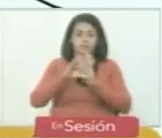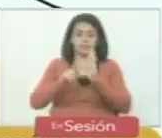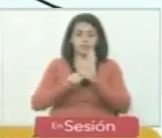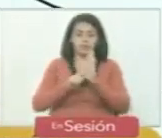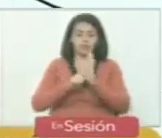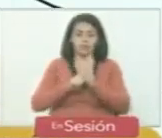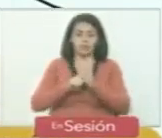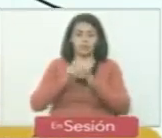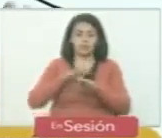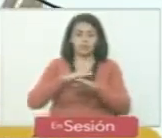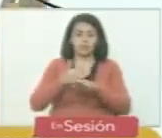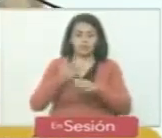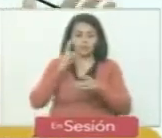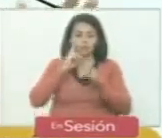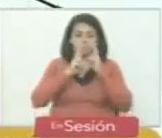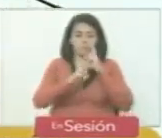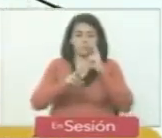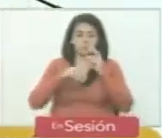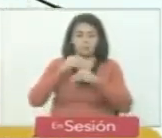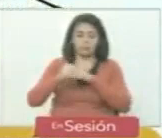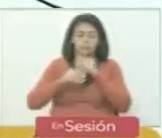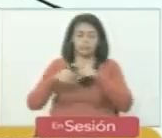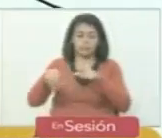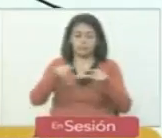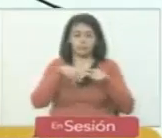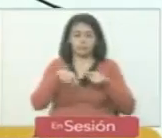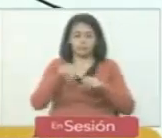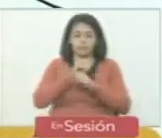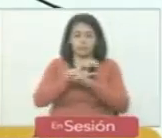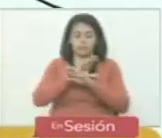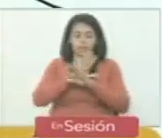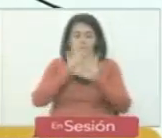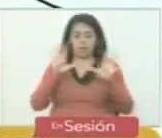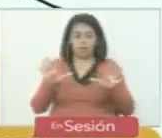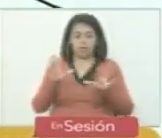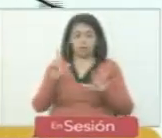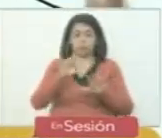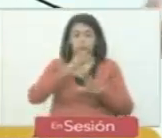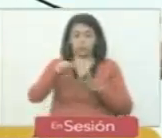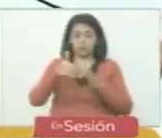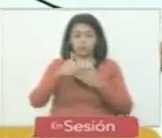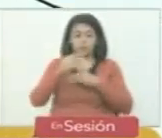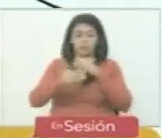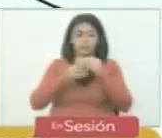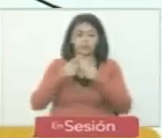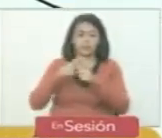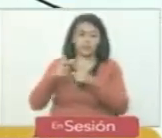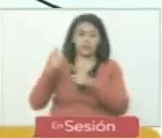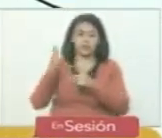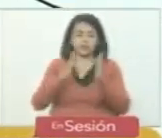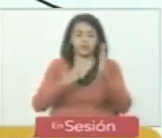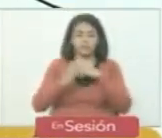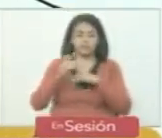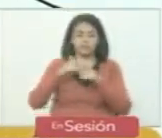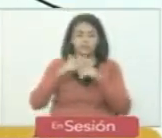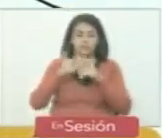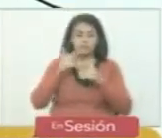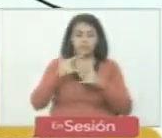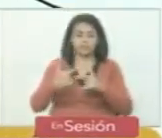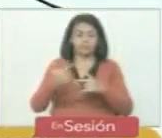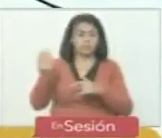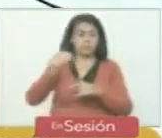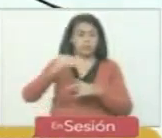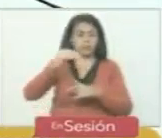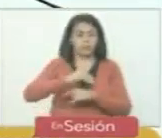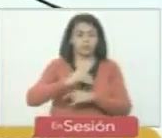y, con la visión clara de todo lo que nos venía encima, bueno,